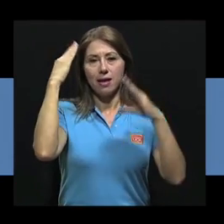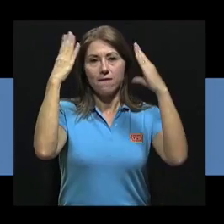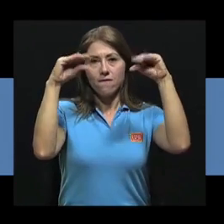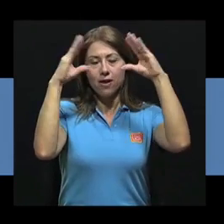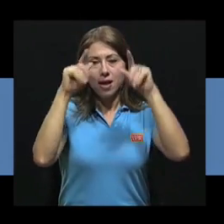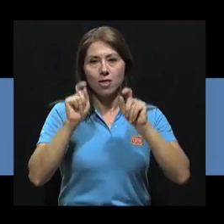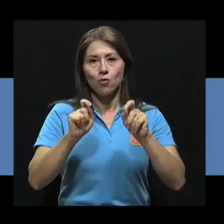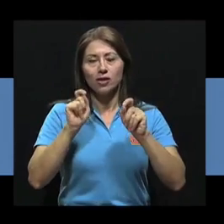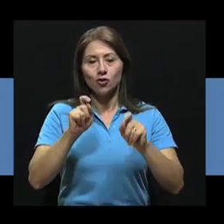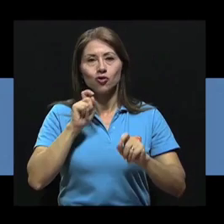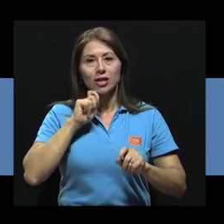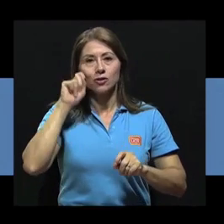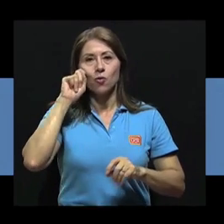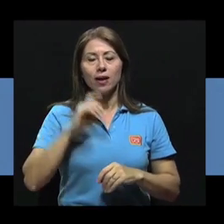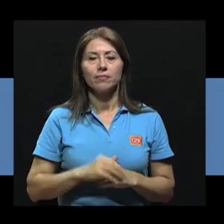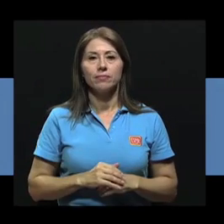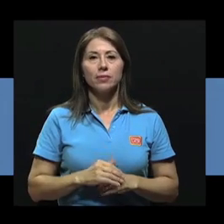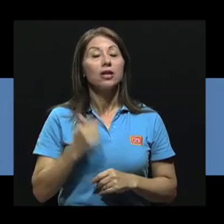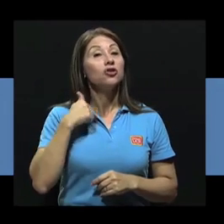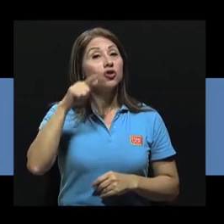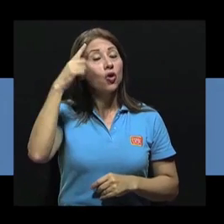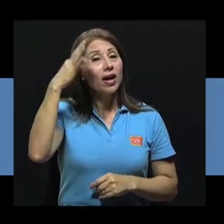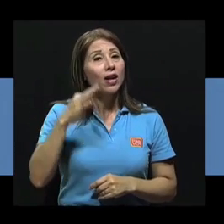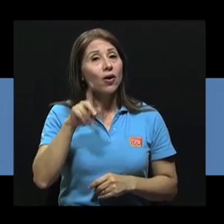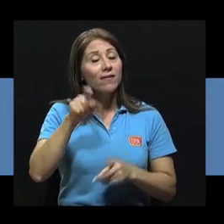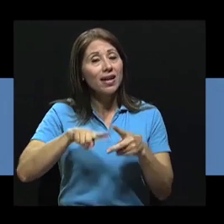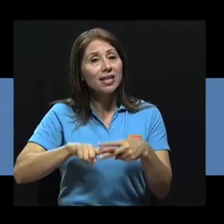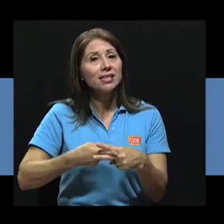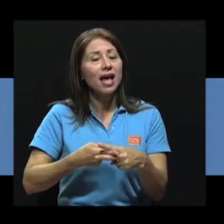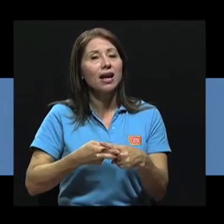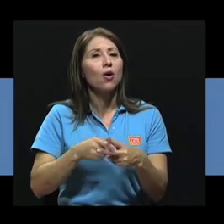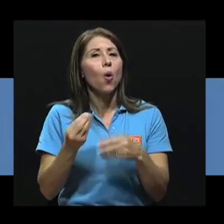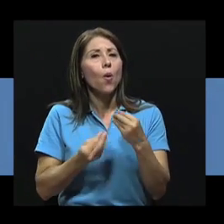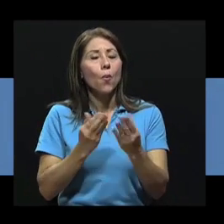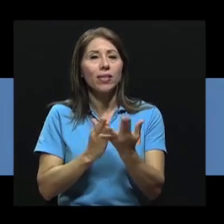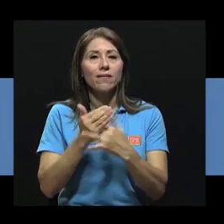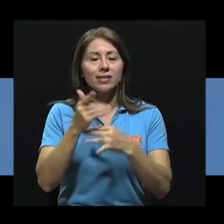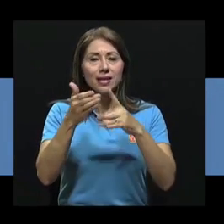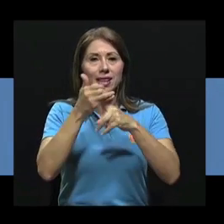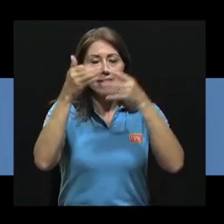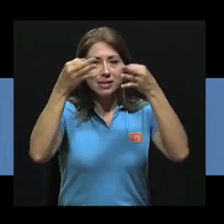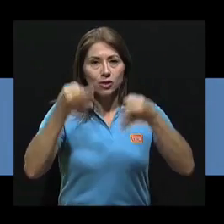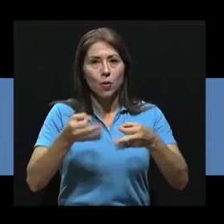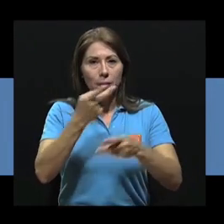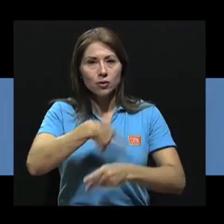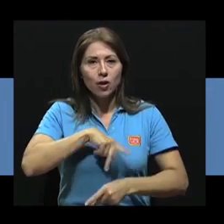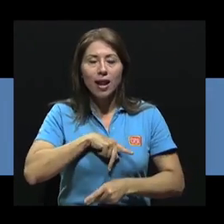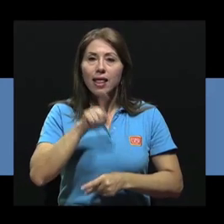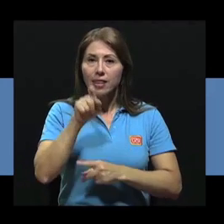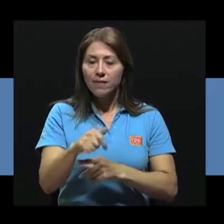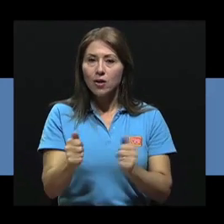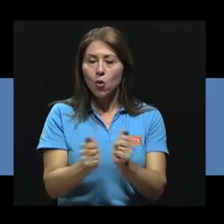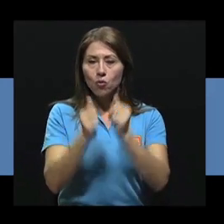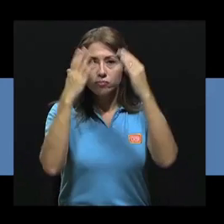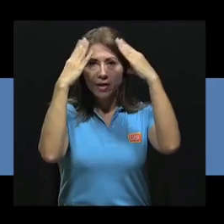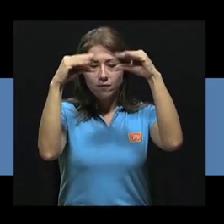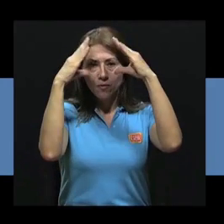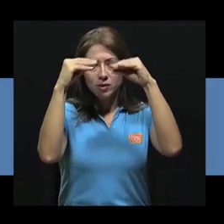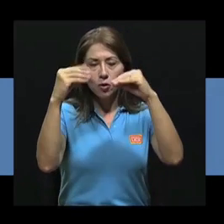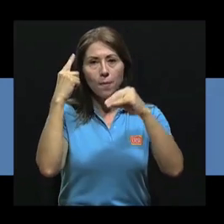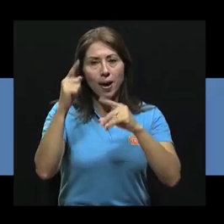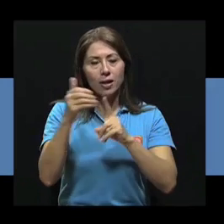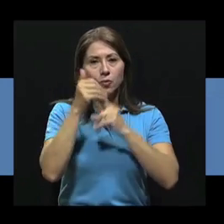sexual. Yo creo que debería ser una decisión personal y deberían estar informados para poder tomar esa